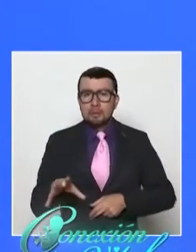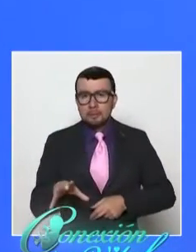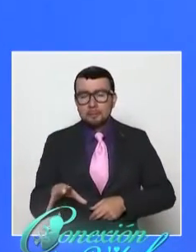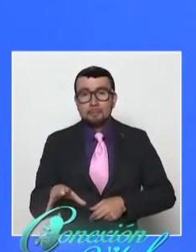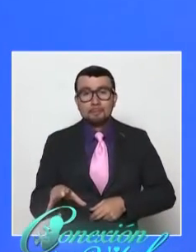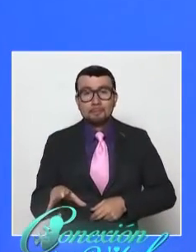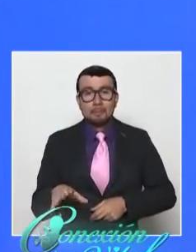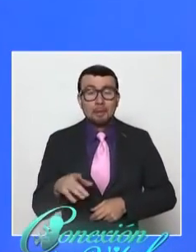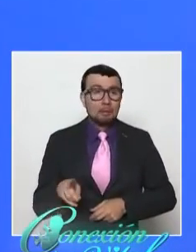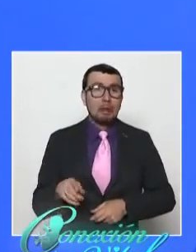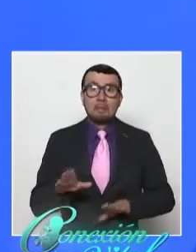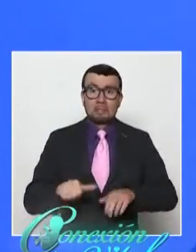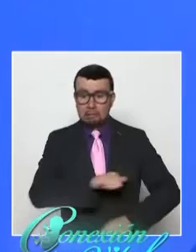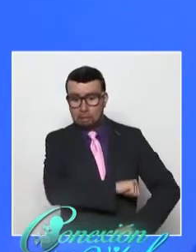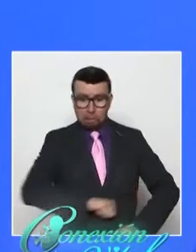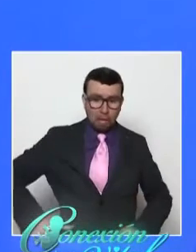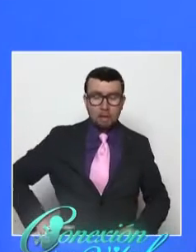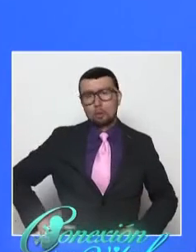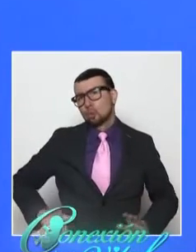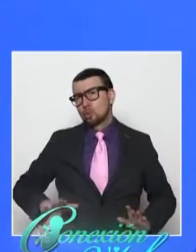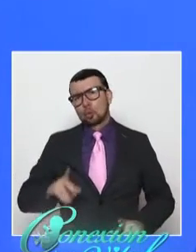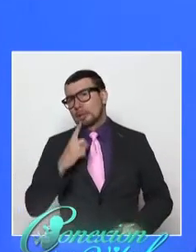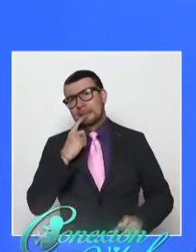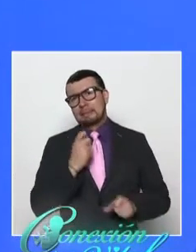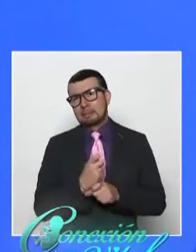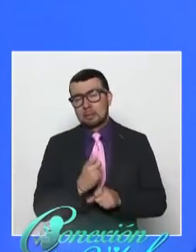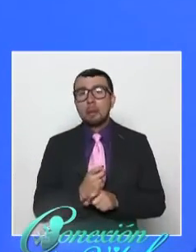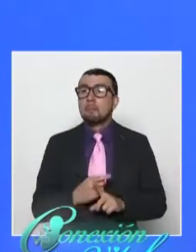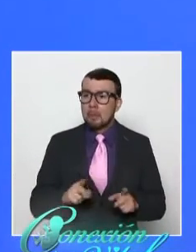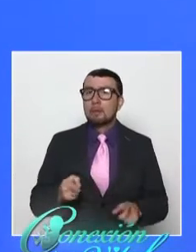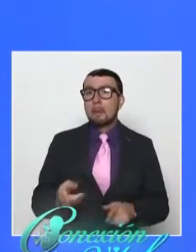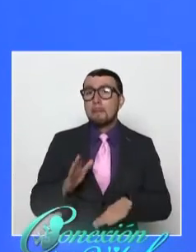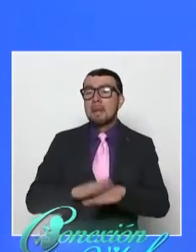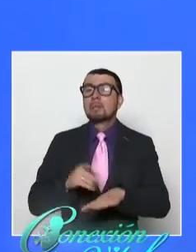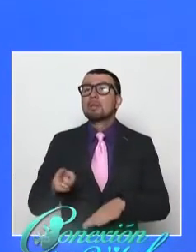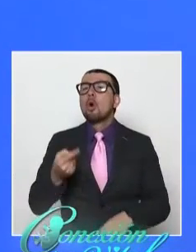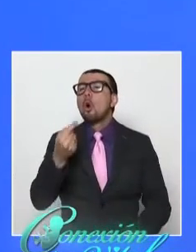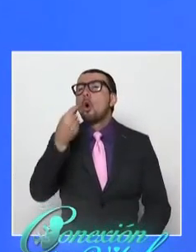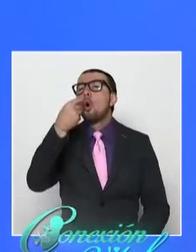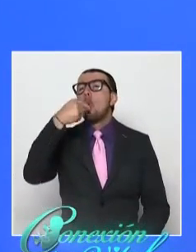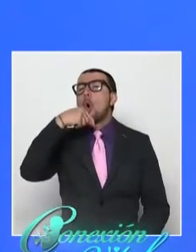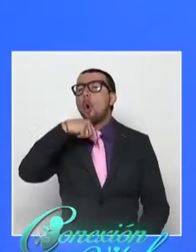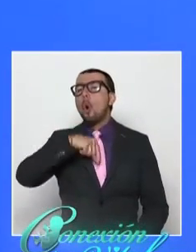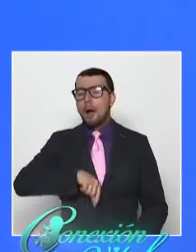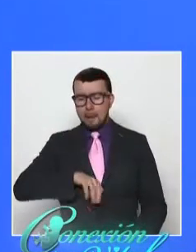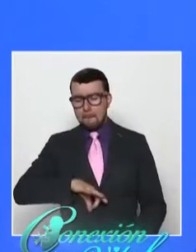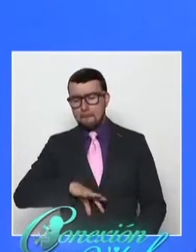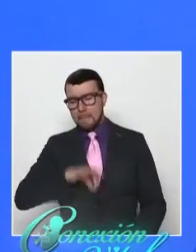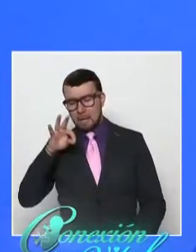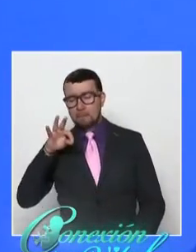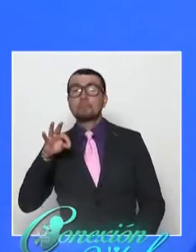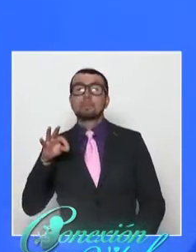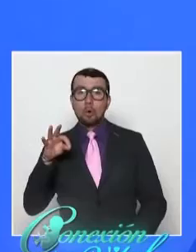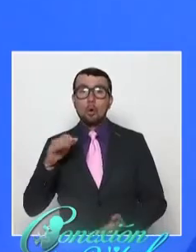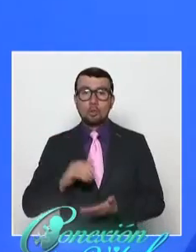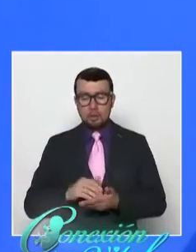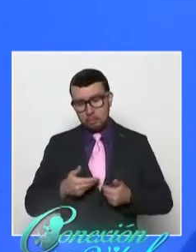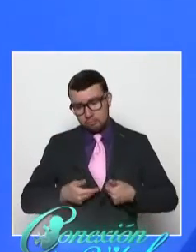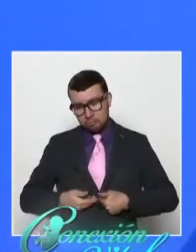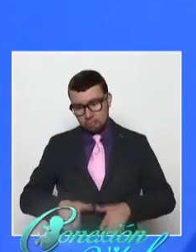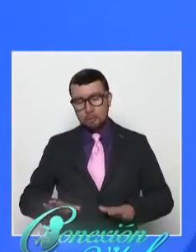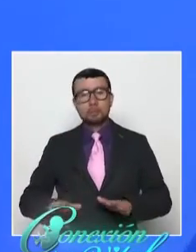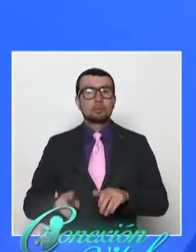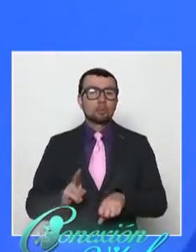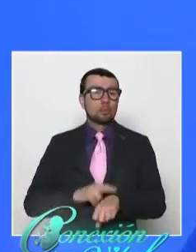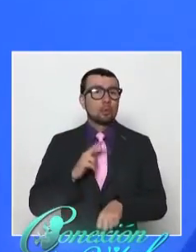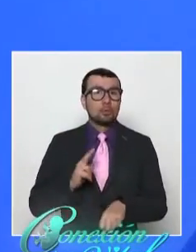cirugía pues más típica de colecistectomía y demás, permite retirar el cálculo y abrir nuevamente la vía biliar hacia